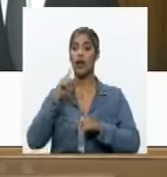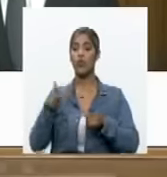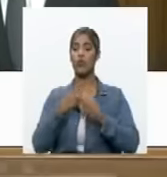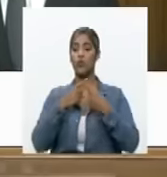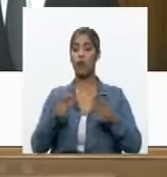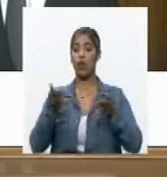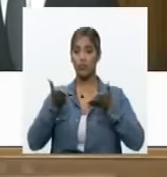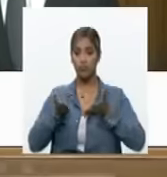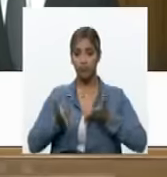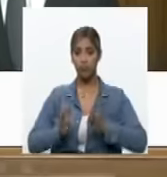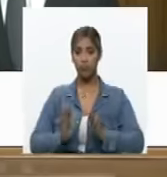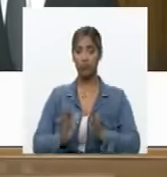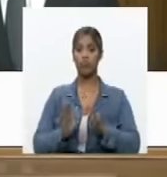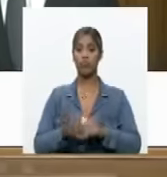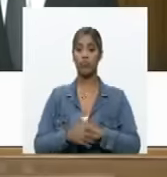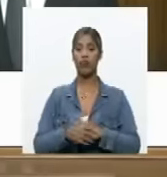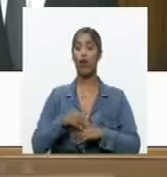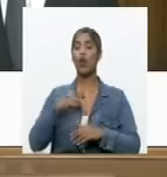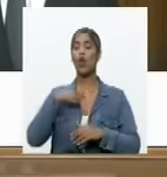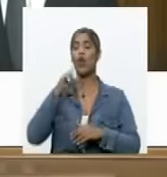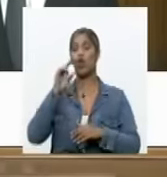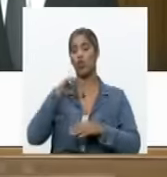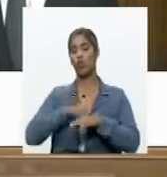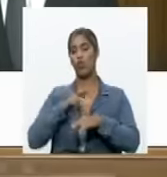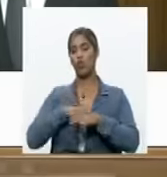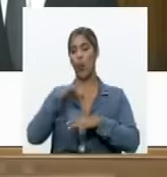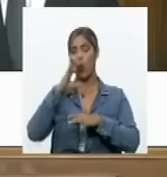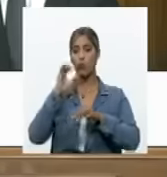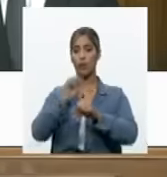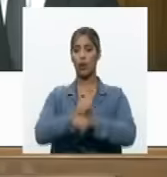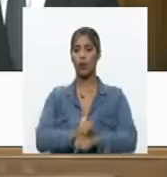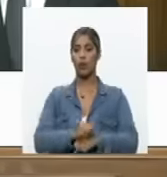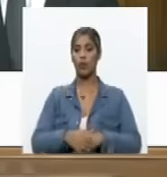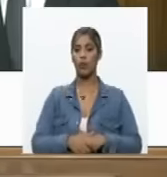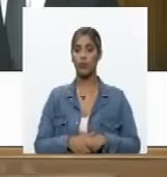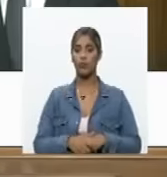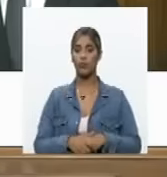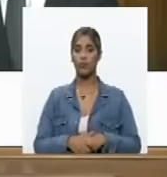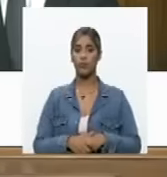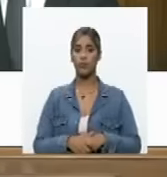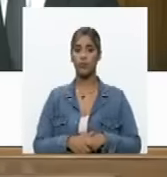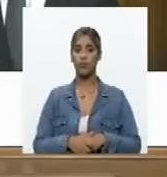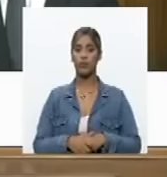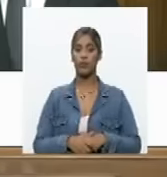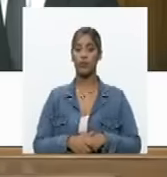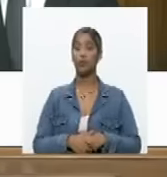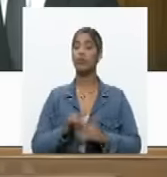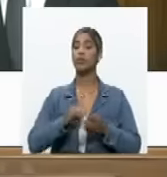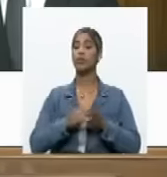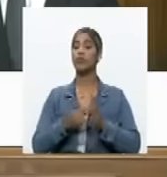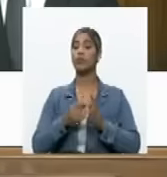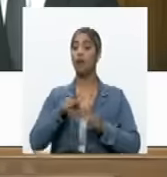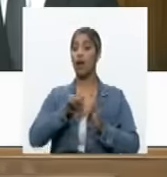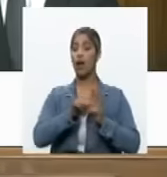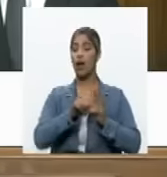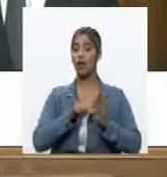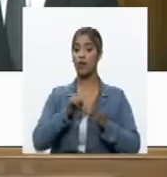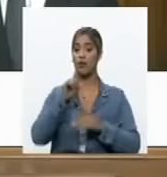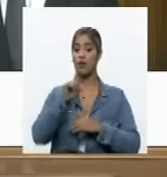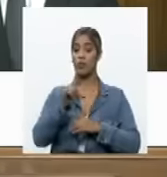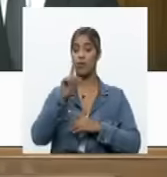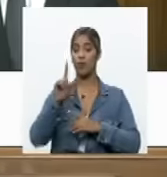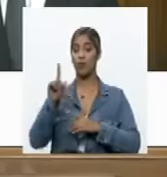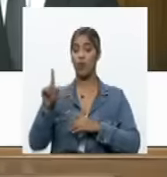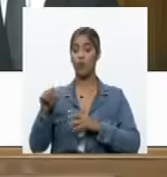del nacimiento del beato doctor José Gregorio Hernández Cisneros, de conformidad con lo previsto en el artículo